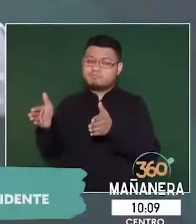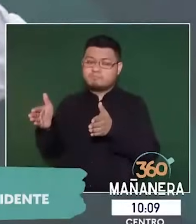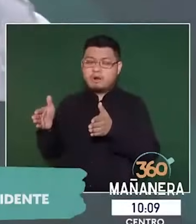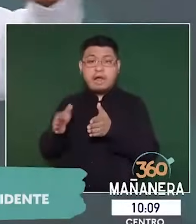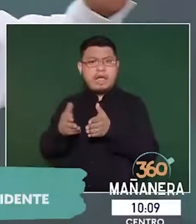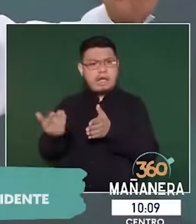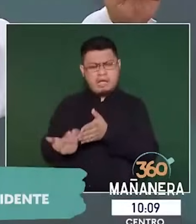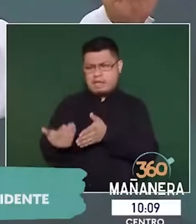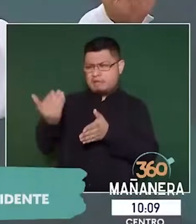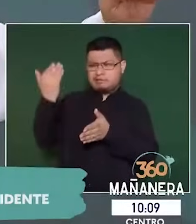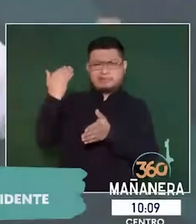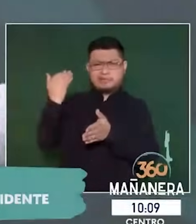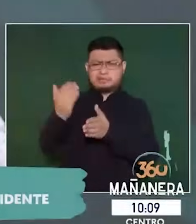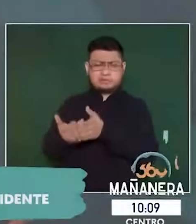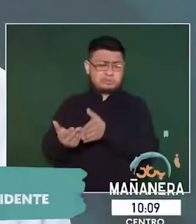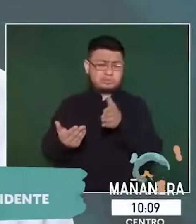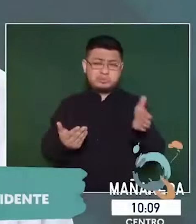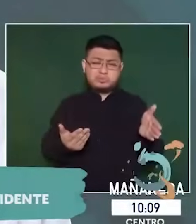cero,